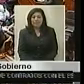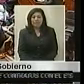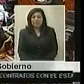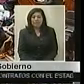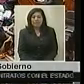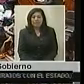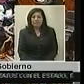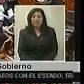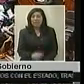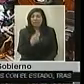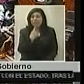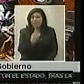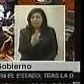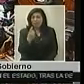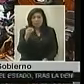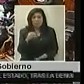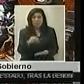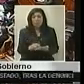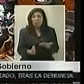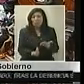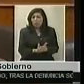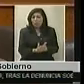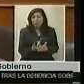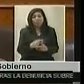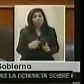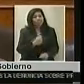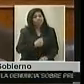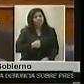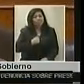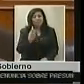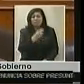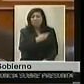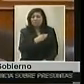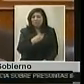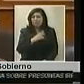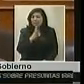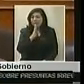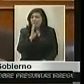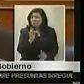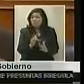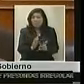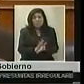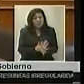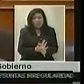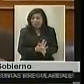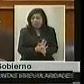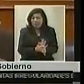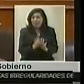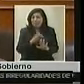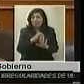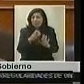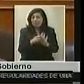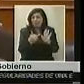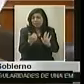que advertir a la opinión pública nuevamente que lamentablemente el primer ministro ha dado una declaración inexacta. El programa